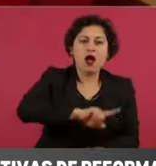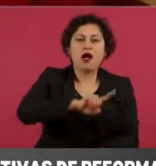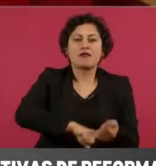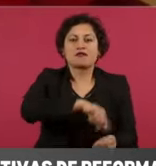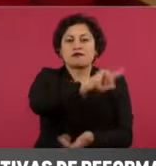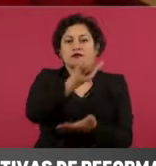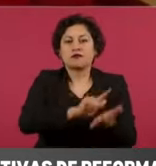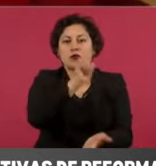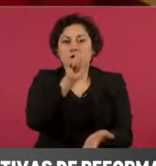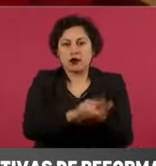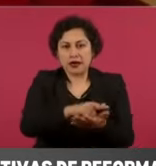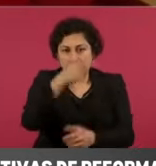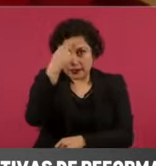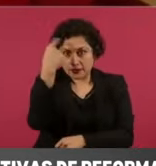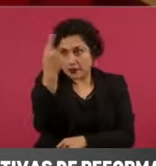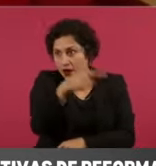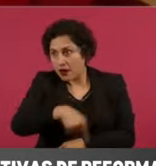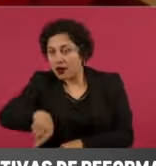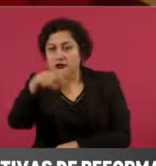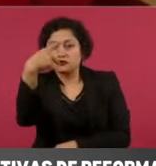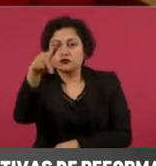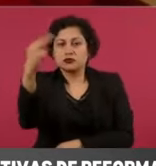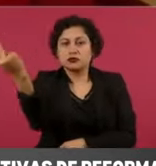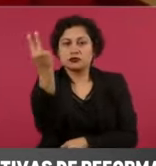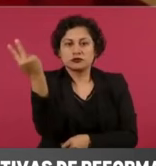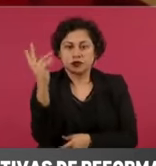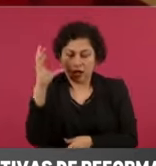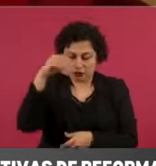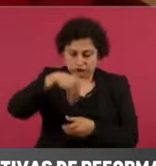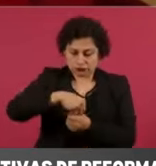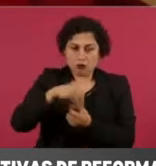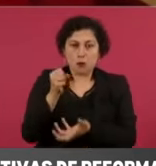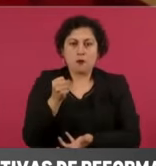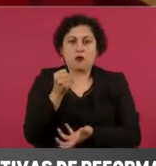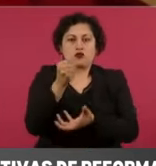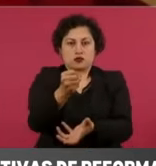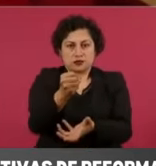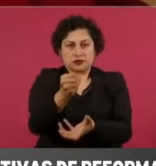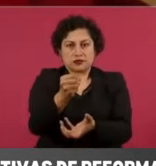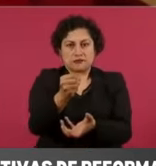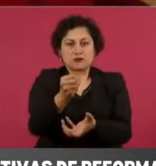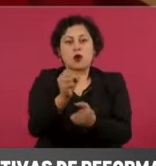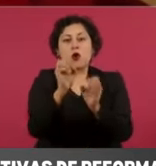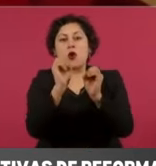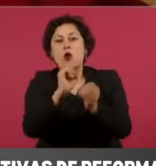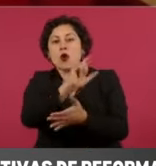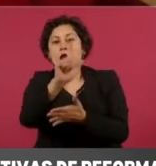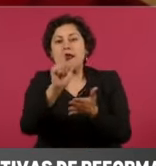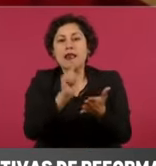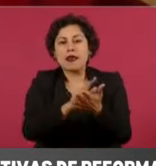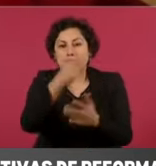promover acciones de inconstitucionalidad de leyes que les afecten.